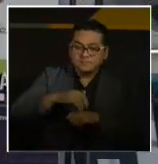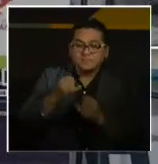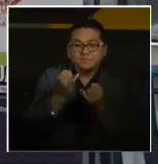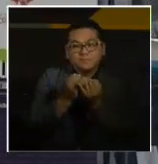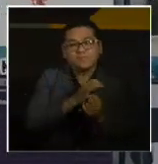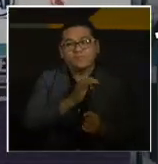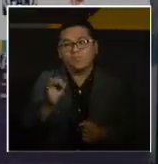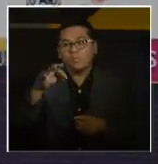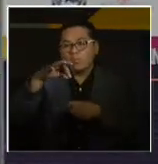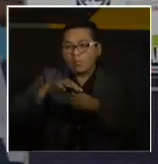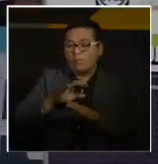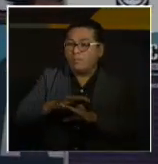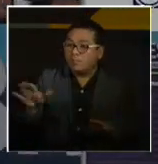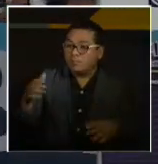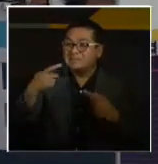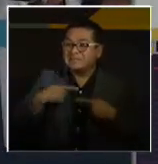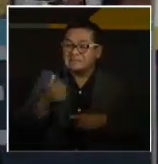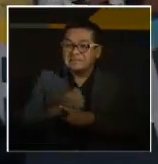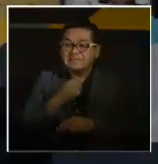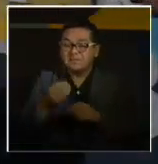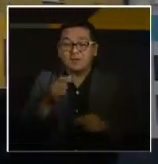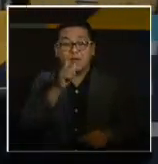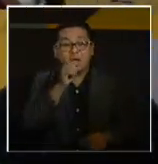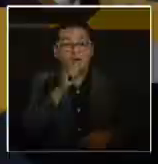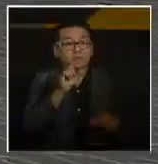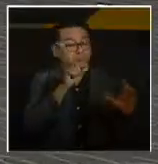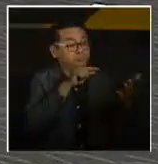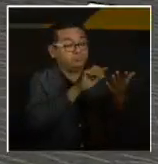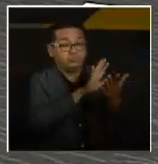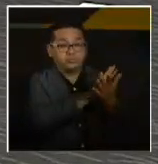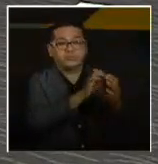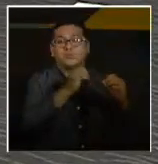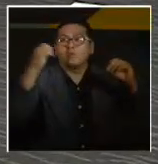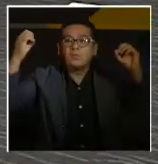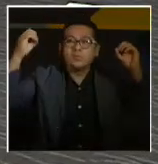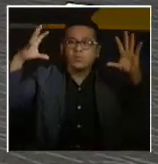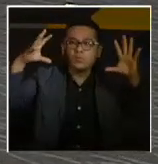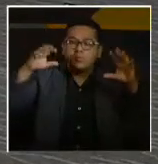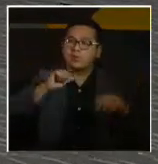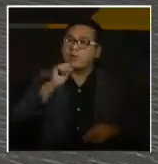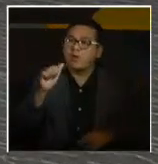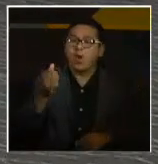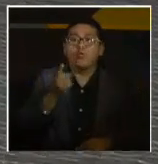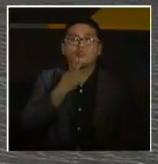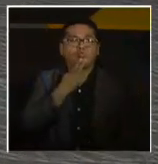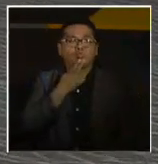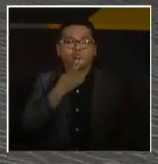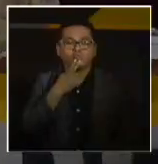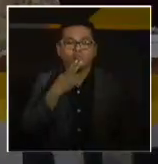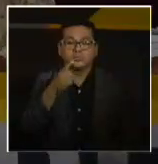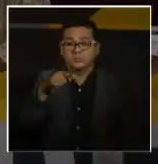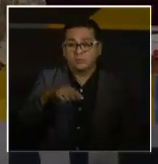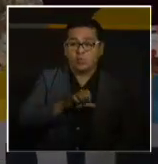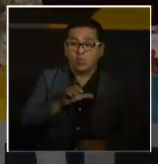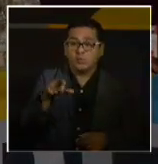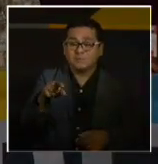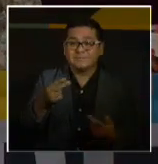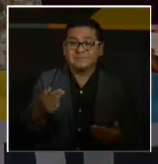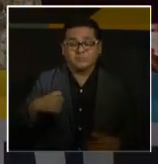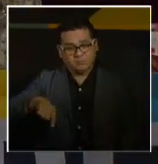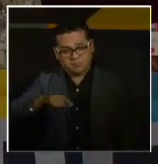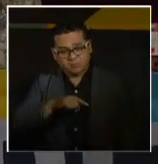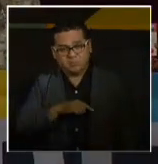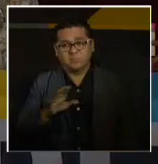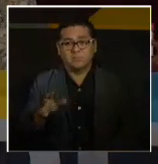además los botones de alarma. Los botones de alarma simplemente son alarmas que pueden ser utilizadas cuando